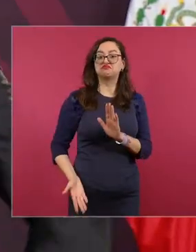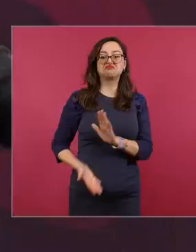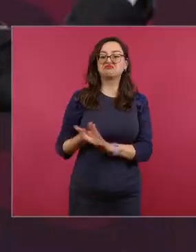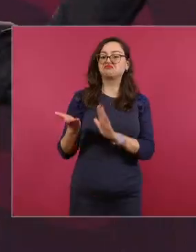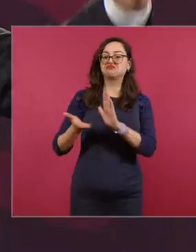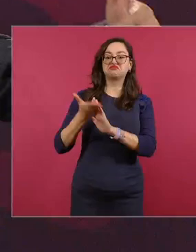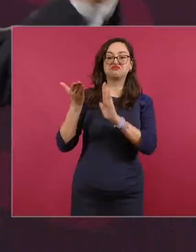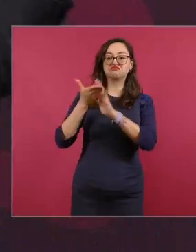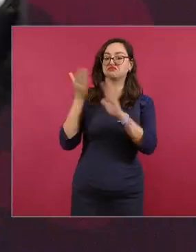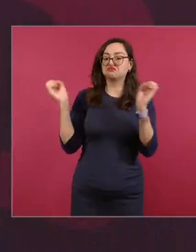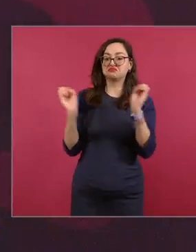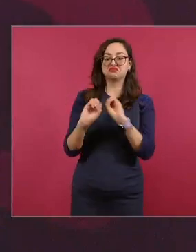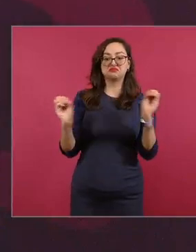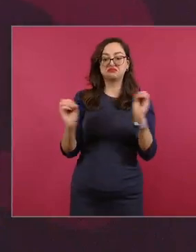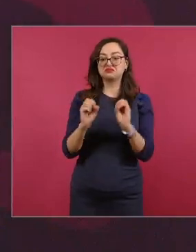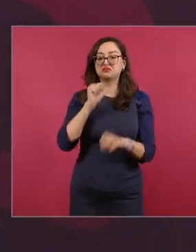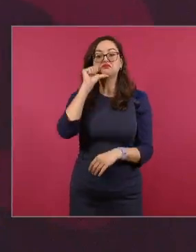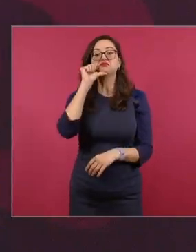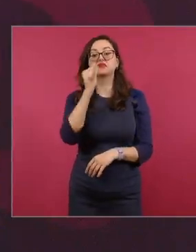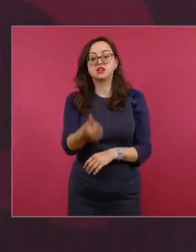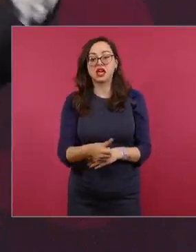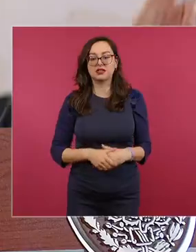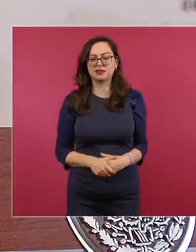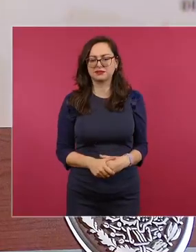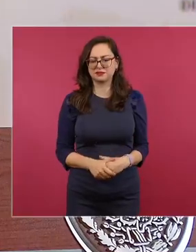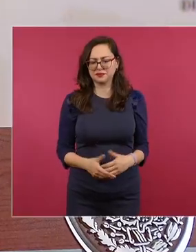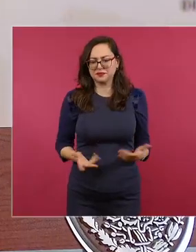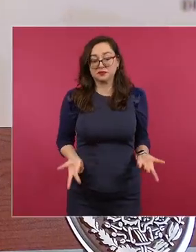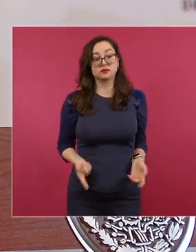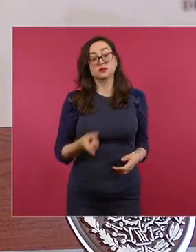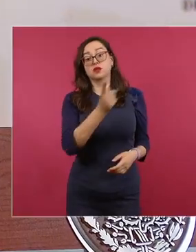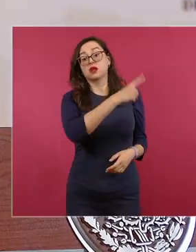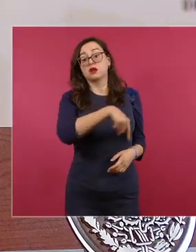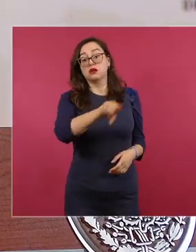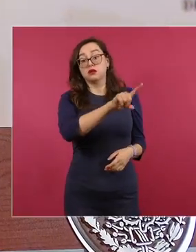han hecho sus pedazos de muro para engañar,